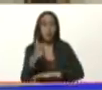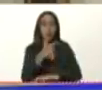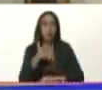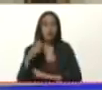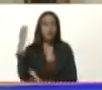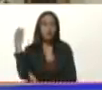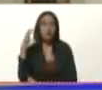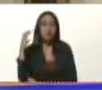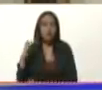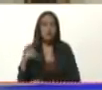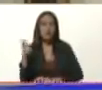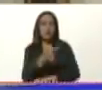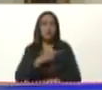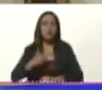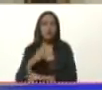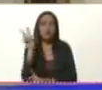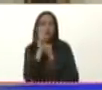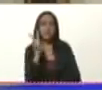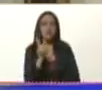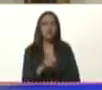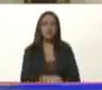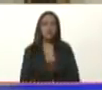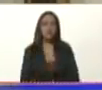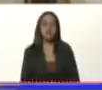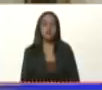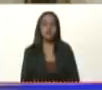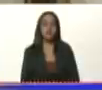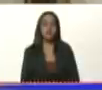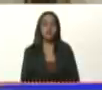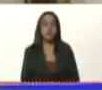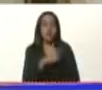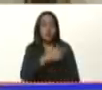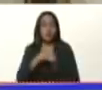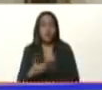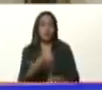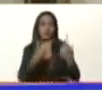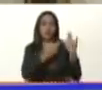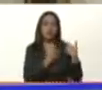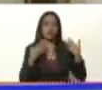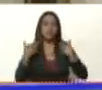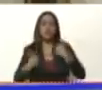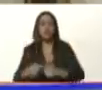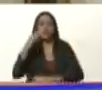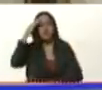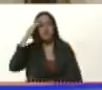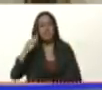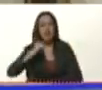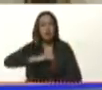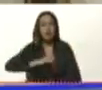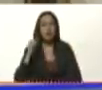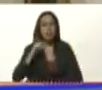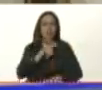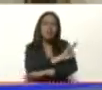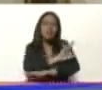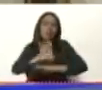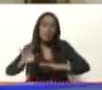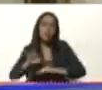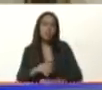Colombia y el gobierno de Venezuela. Las autoridades sanitarias, militares, policiales,